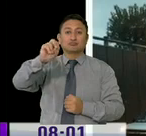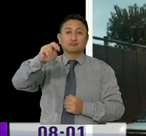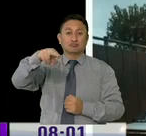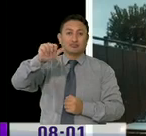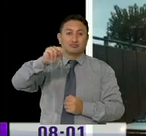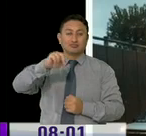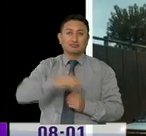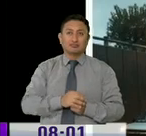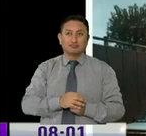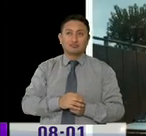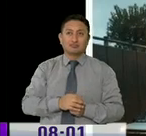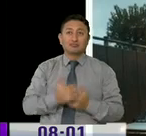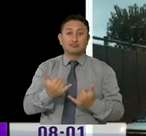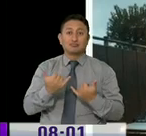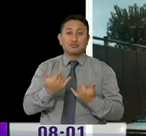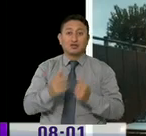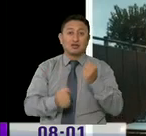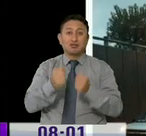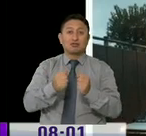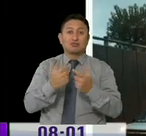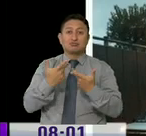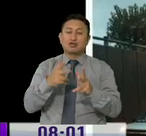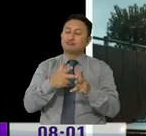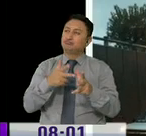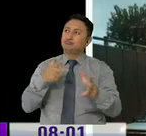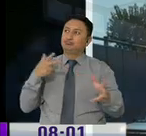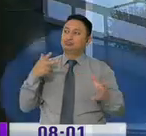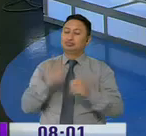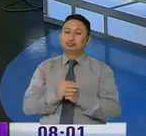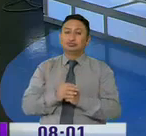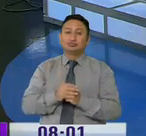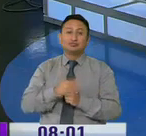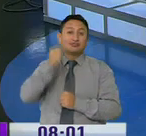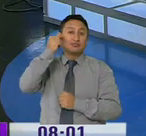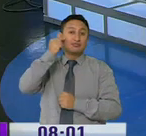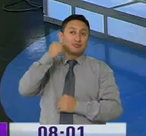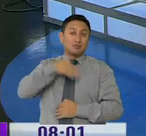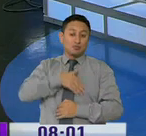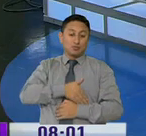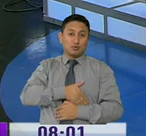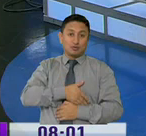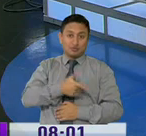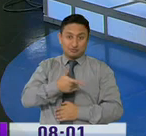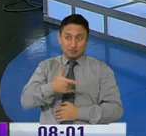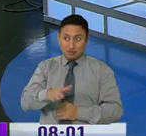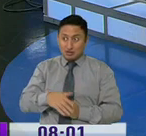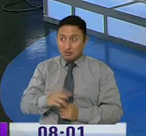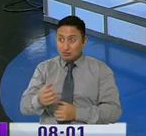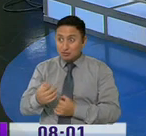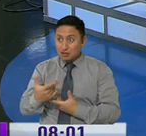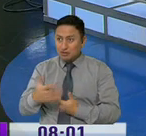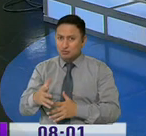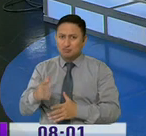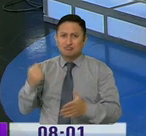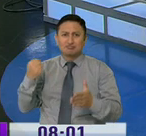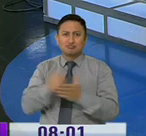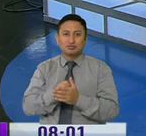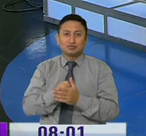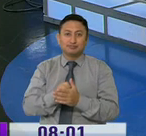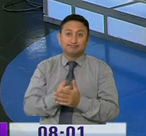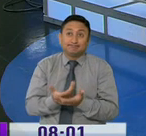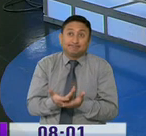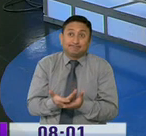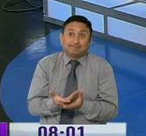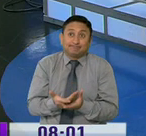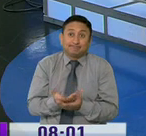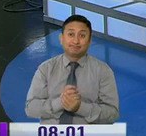a esta hora el tráfico está congestionadísimo. Y Simón Bolívar también, ya tenemos los reportes de accidentes del tráfico. O sea, lo